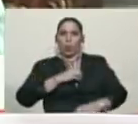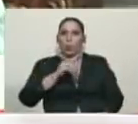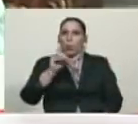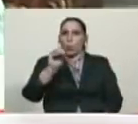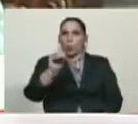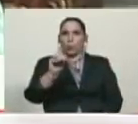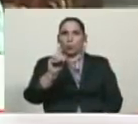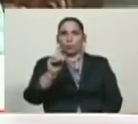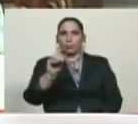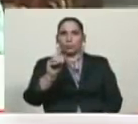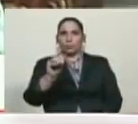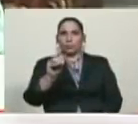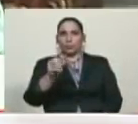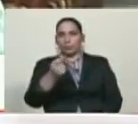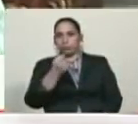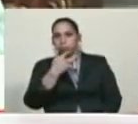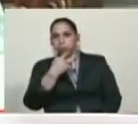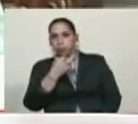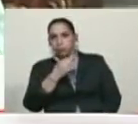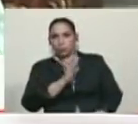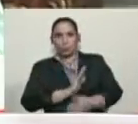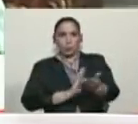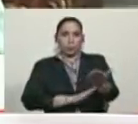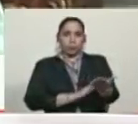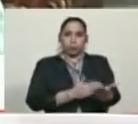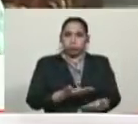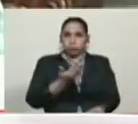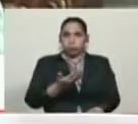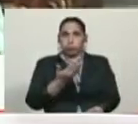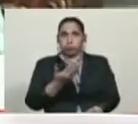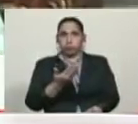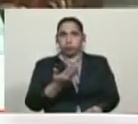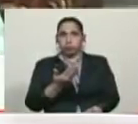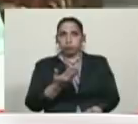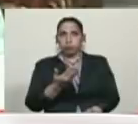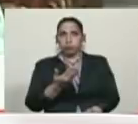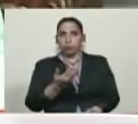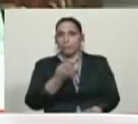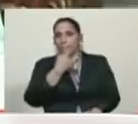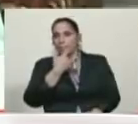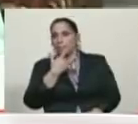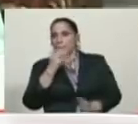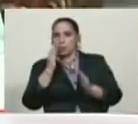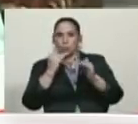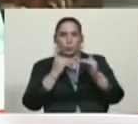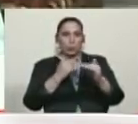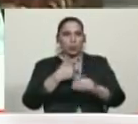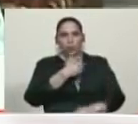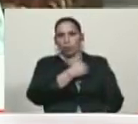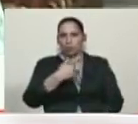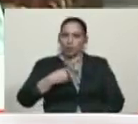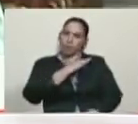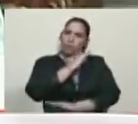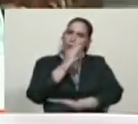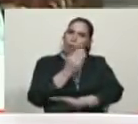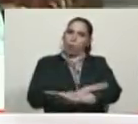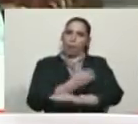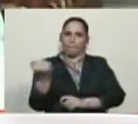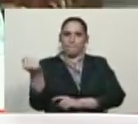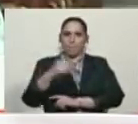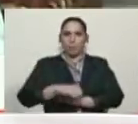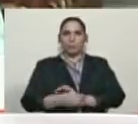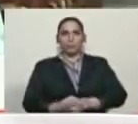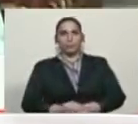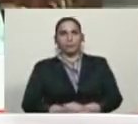la pastillita la atención mira ay dios mío son los más bellos y eso es lo que yo quiero fortalecer quiero fortalecer